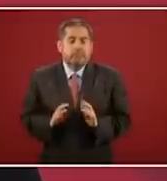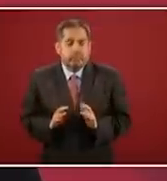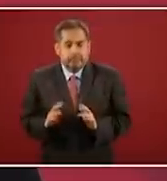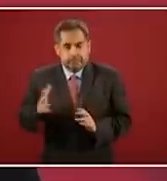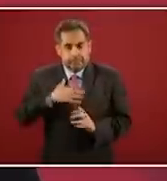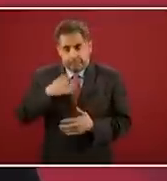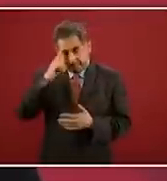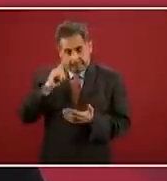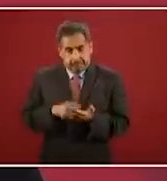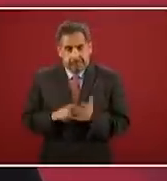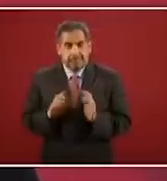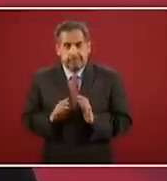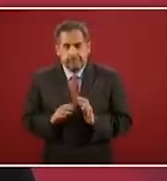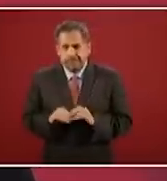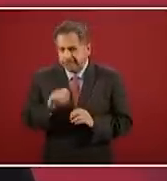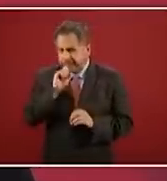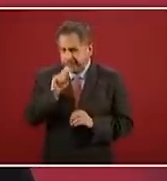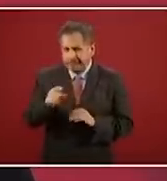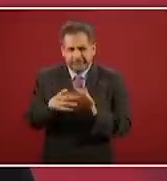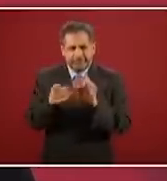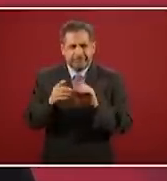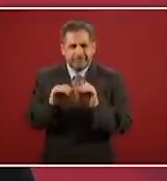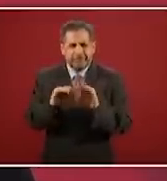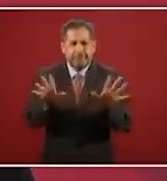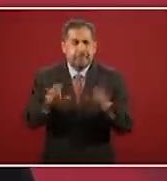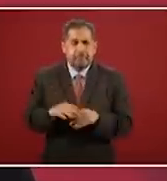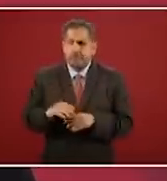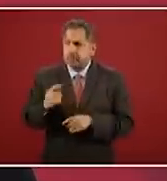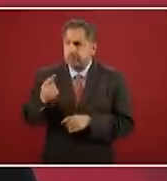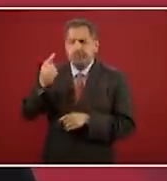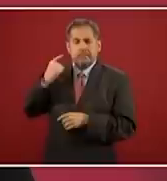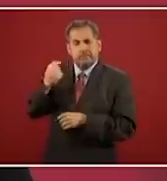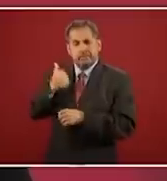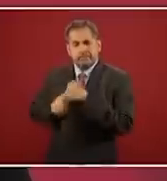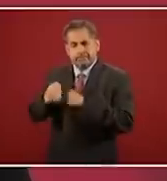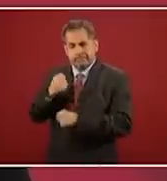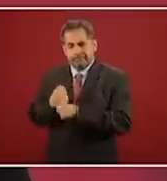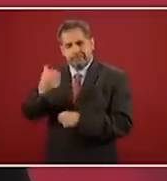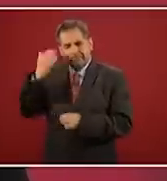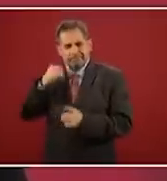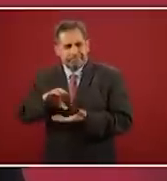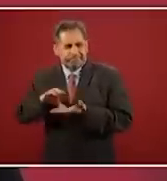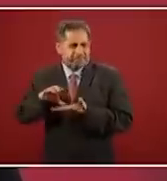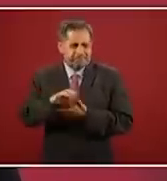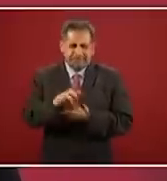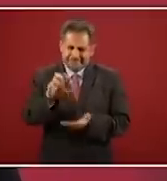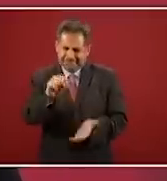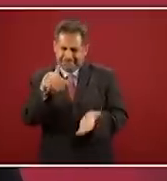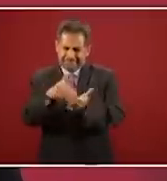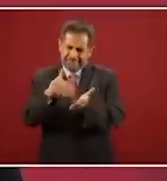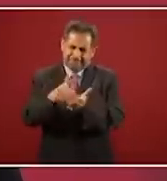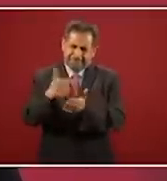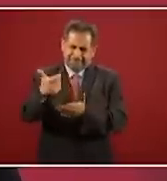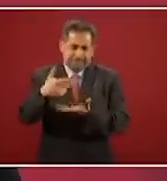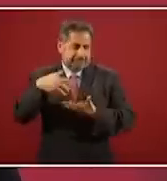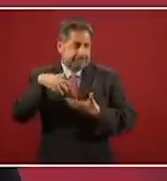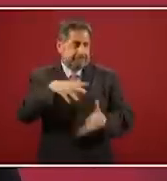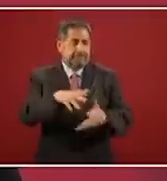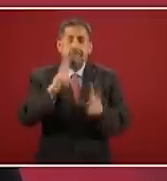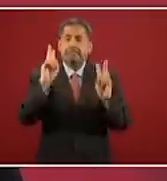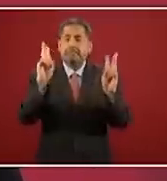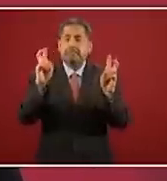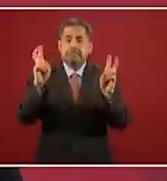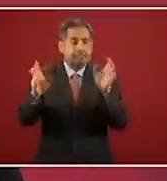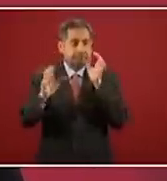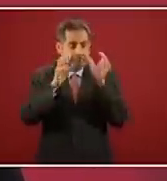que también es muy clara en que el sexenio anterior se erogaron 60,000 millones de pesos por motivo de comunicación social